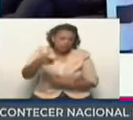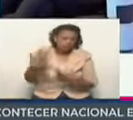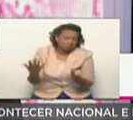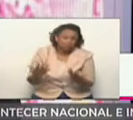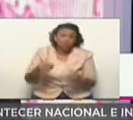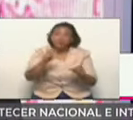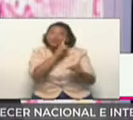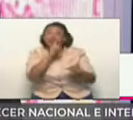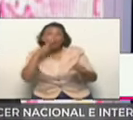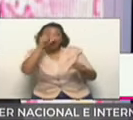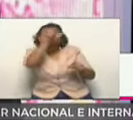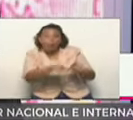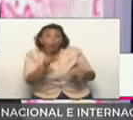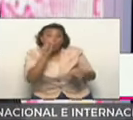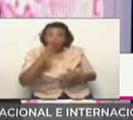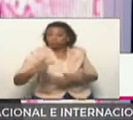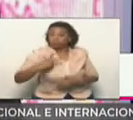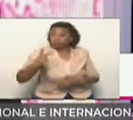Apareció un funcionario